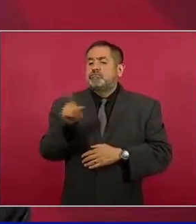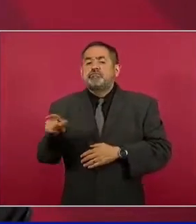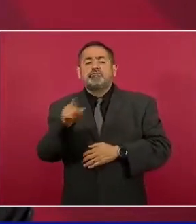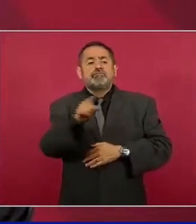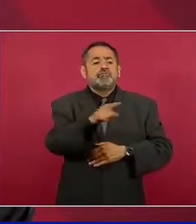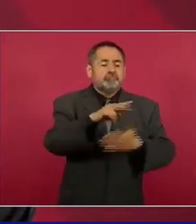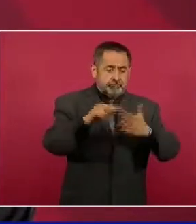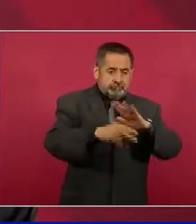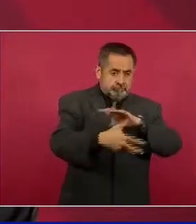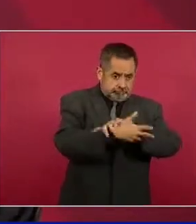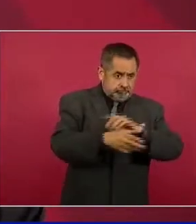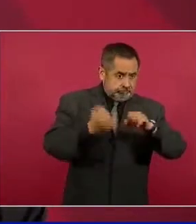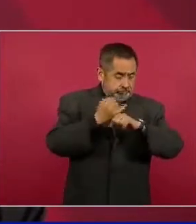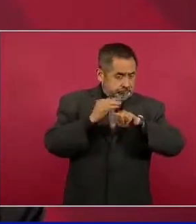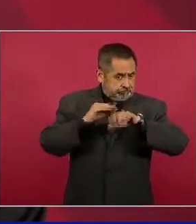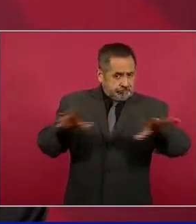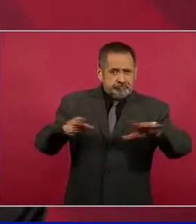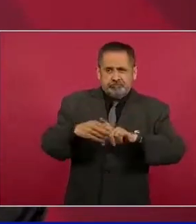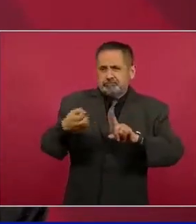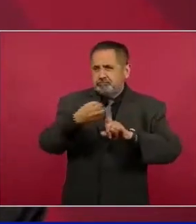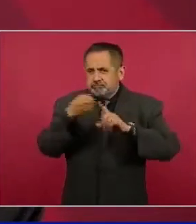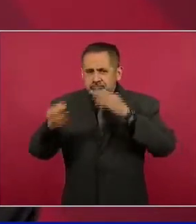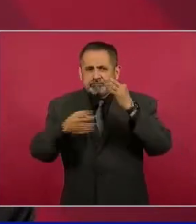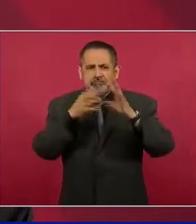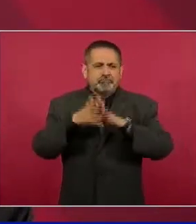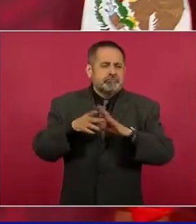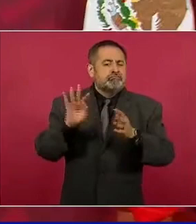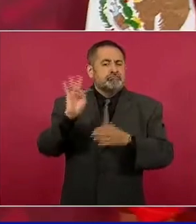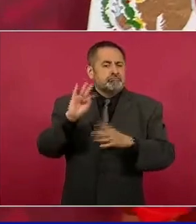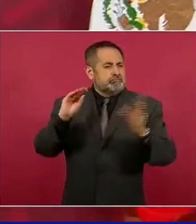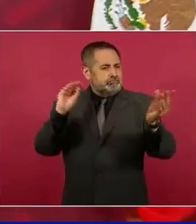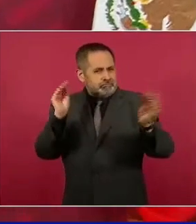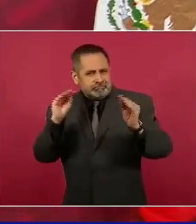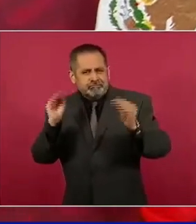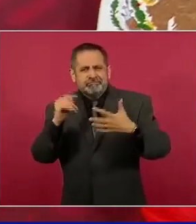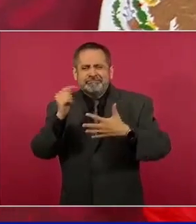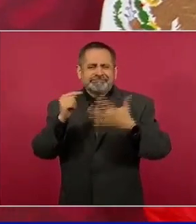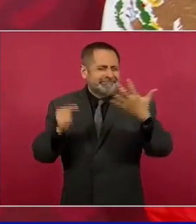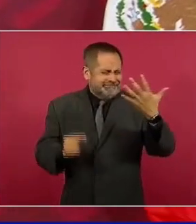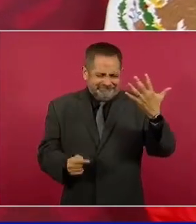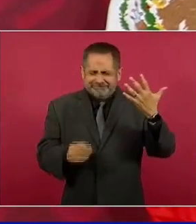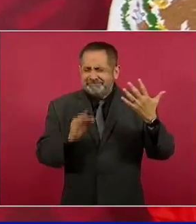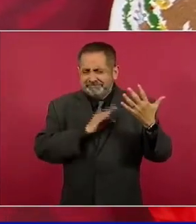comunicación, organizando debates.